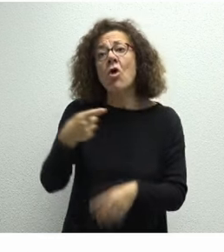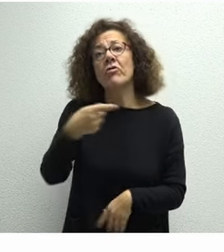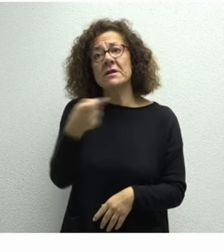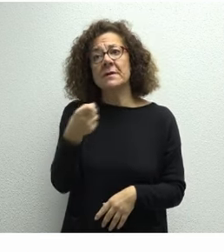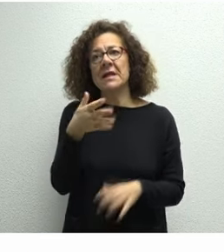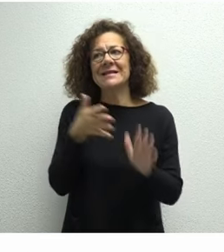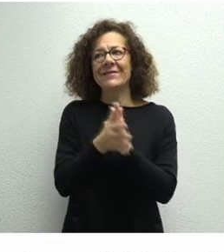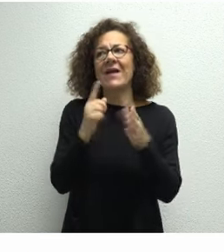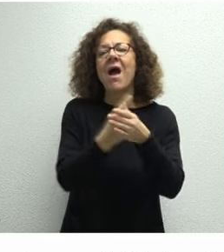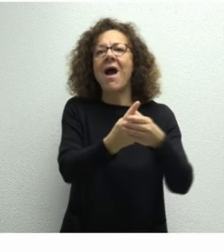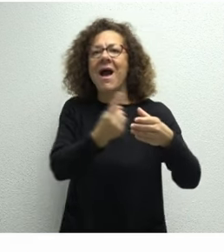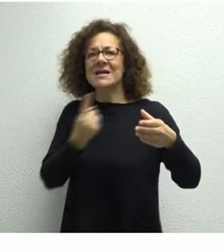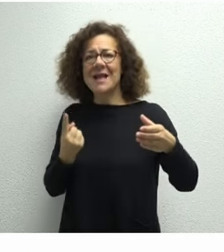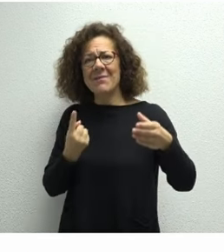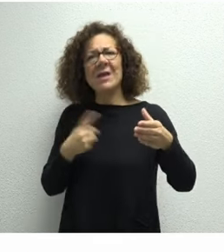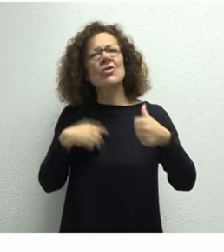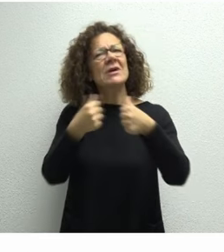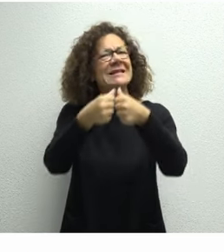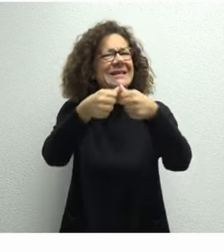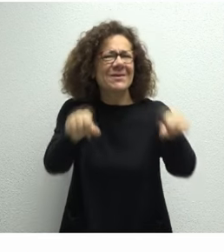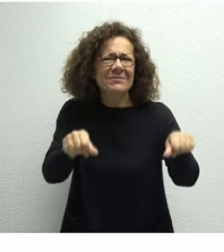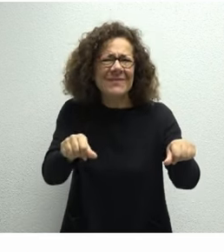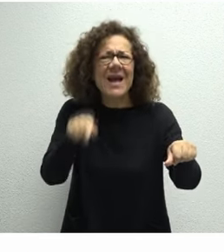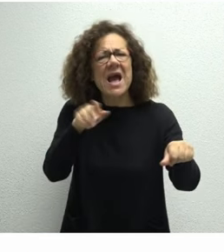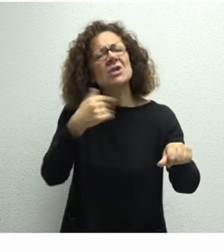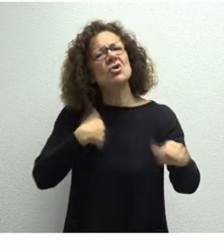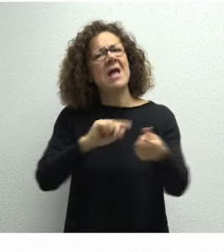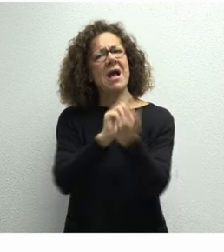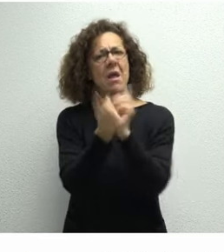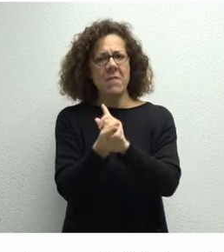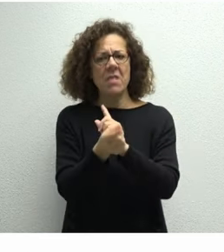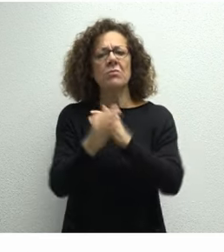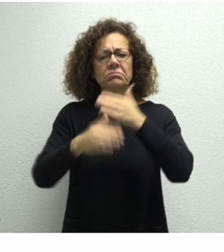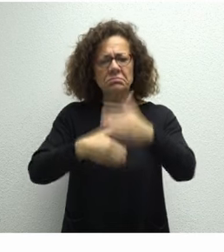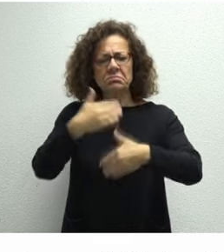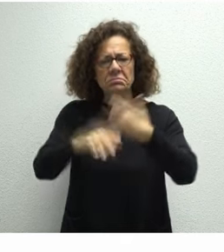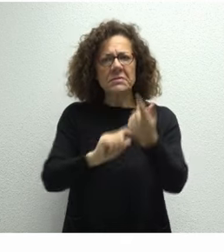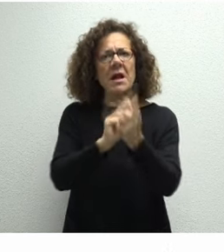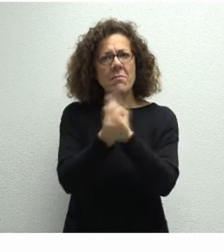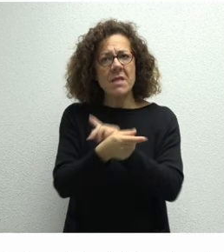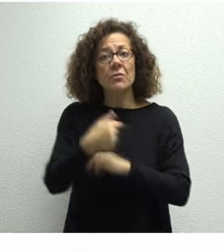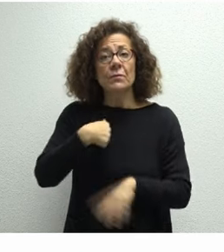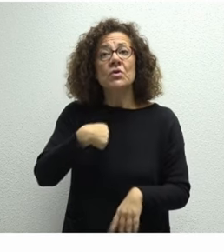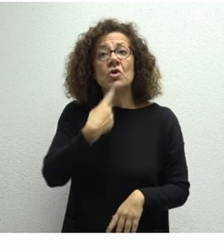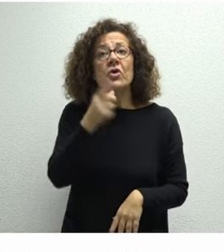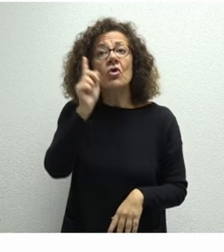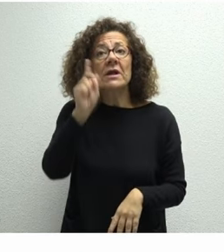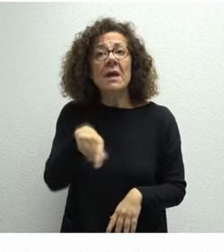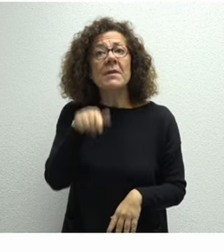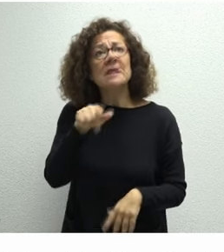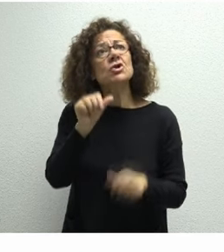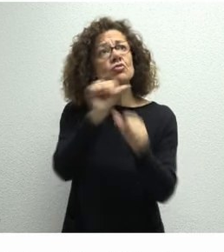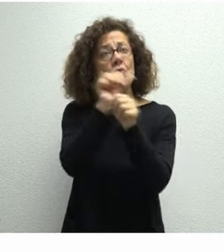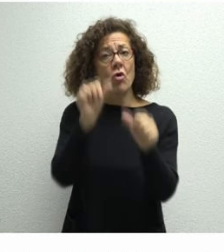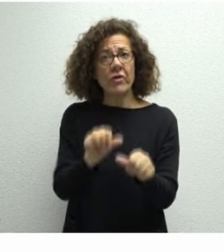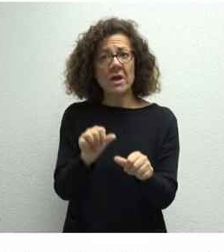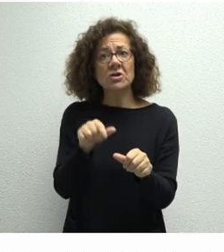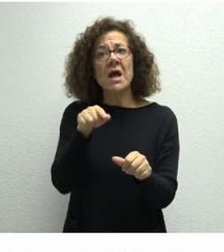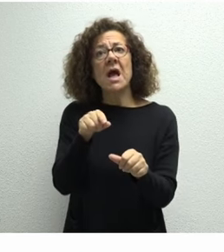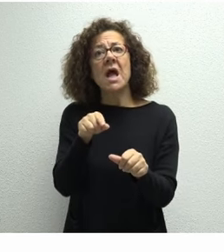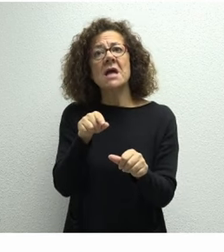aislamiento la estigmatización esto ha cambiado y está cambiando ya os digo que incluso en en esos modelos o esas